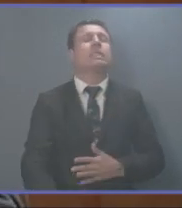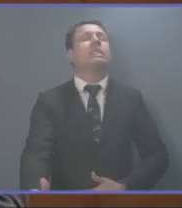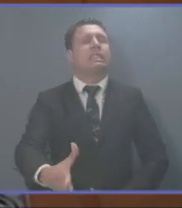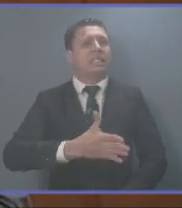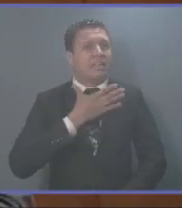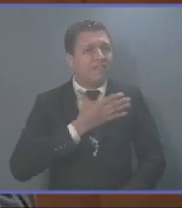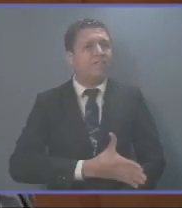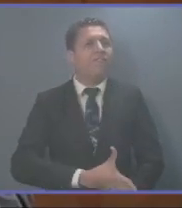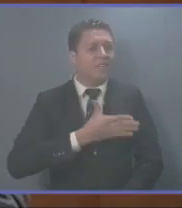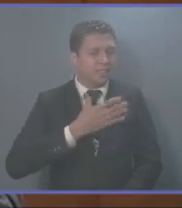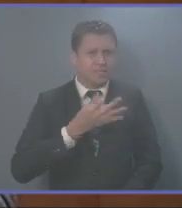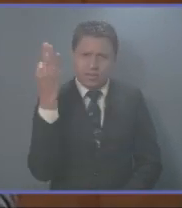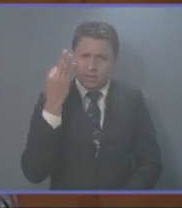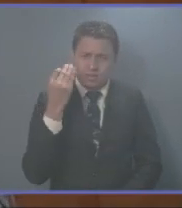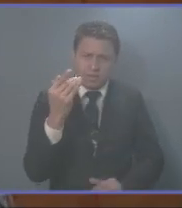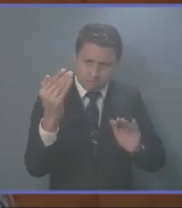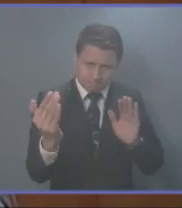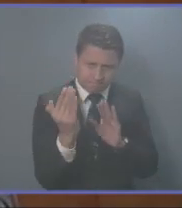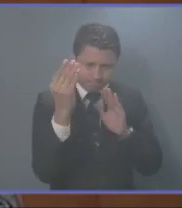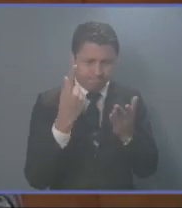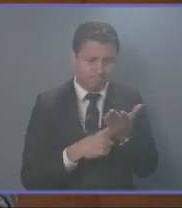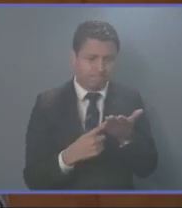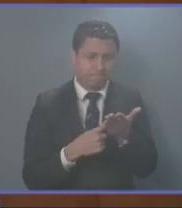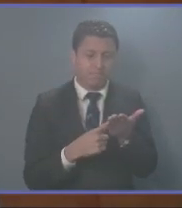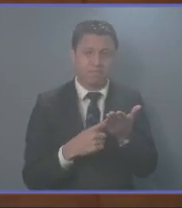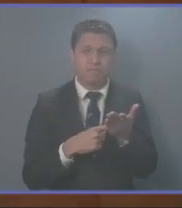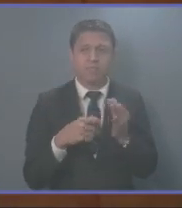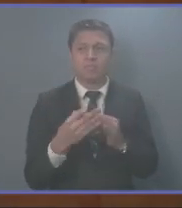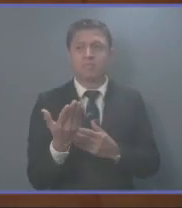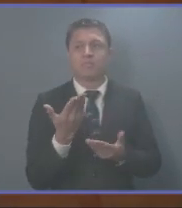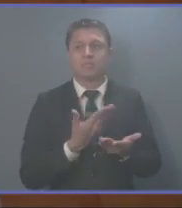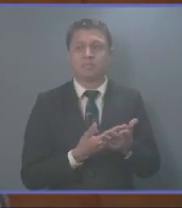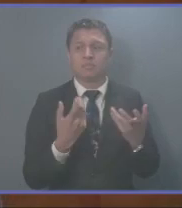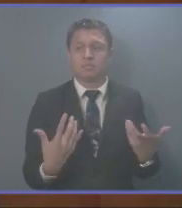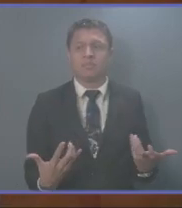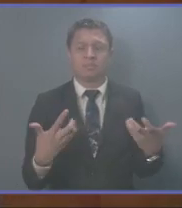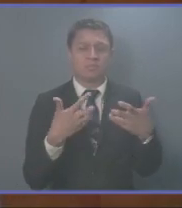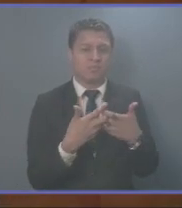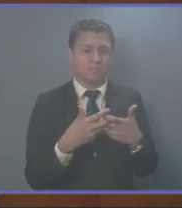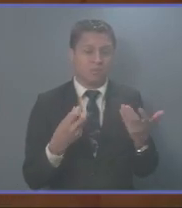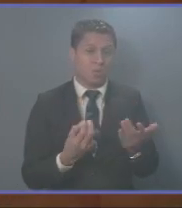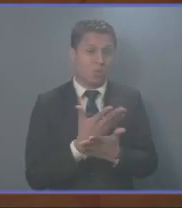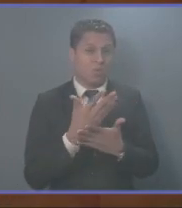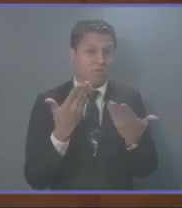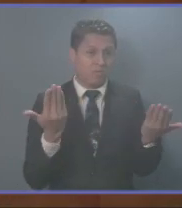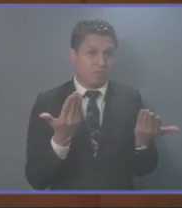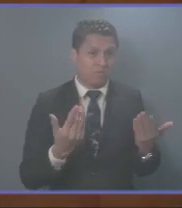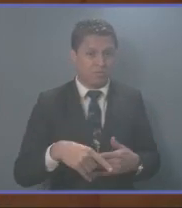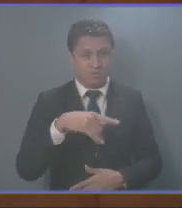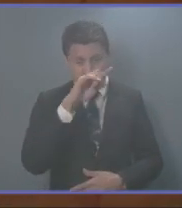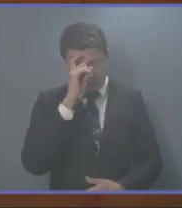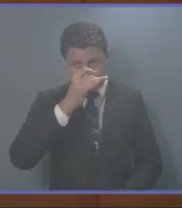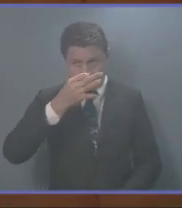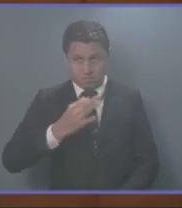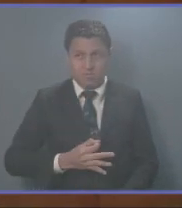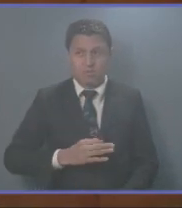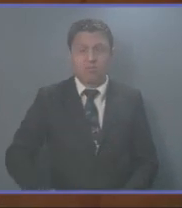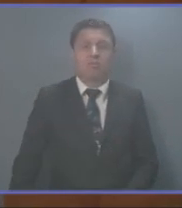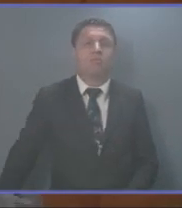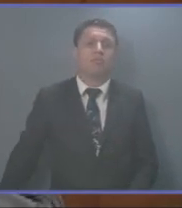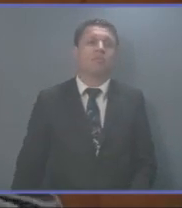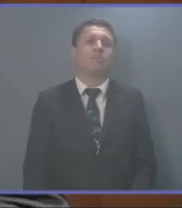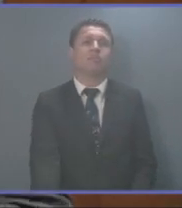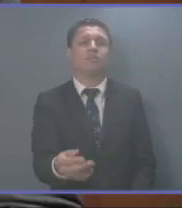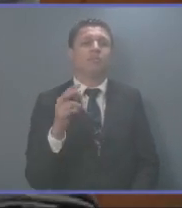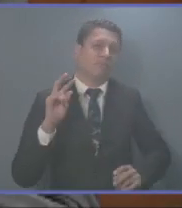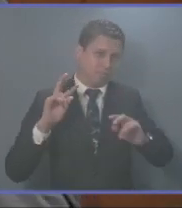ser abordado de manera integral por el Estado por medio de la incorporación de nuevas conductas delictivas en el texto del Código